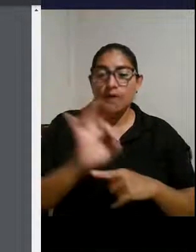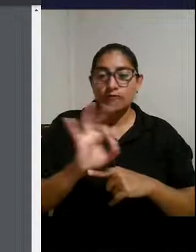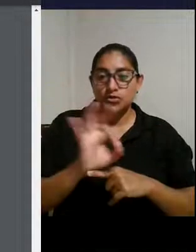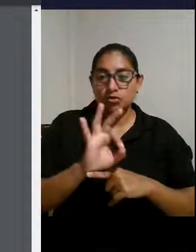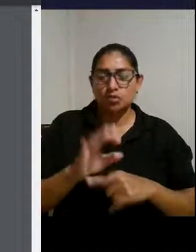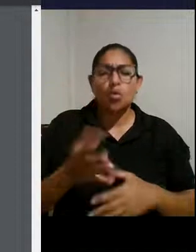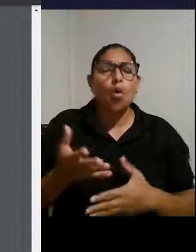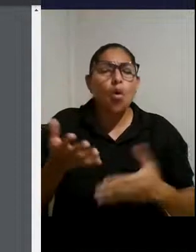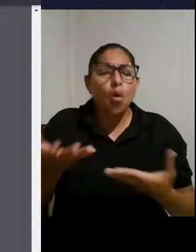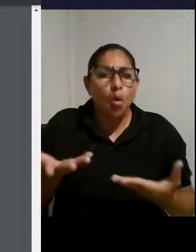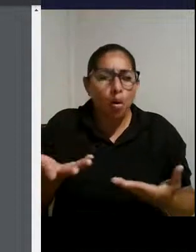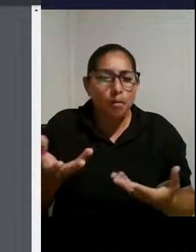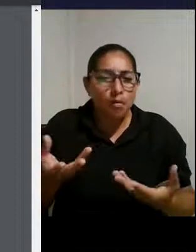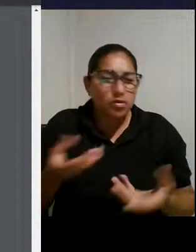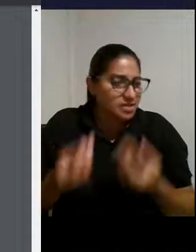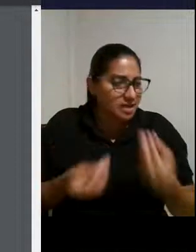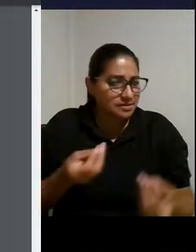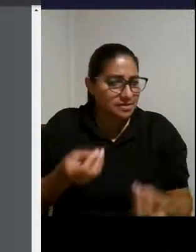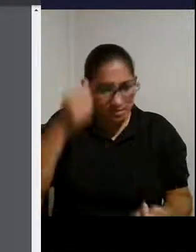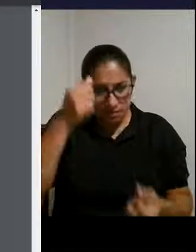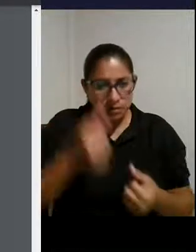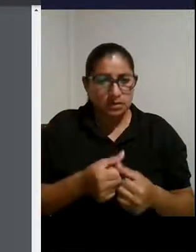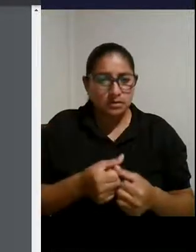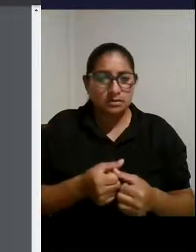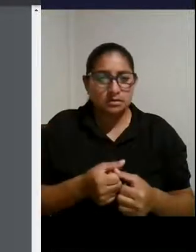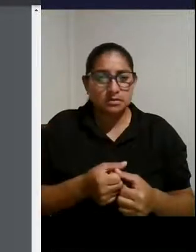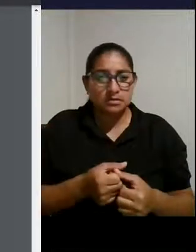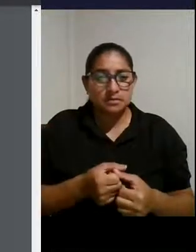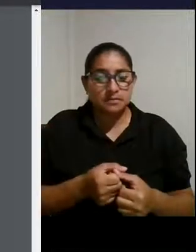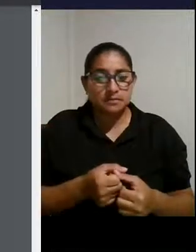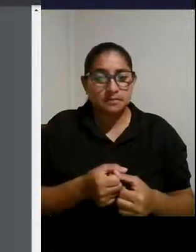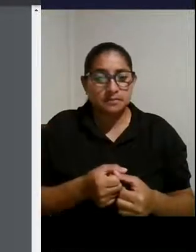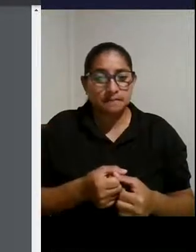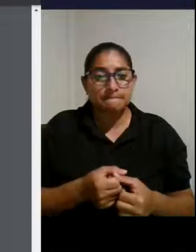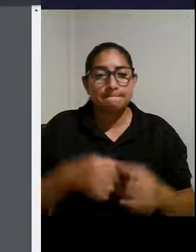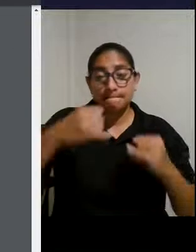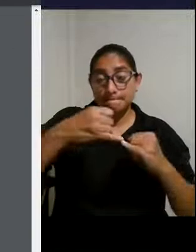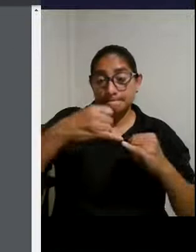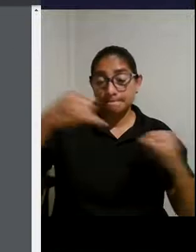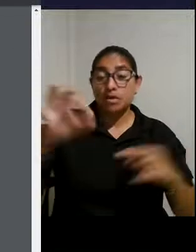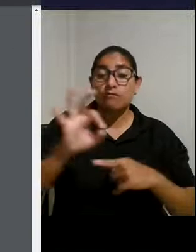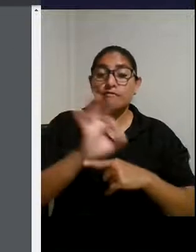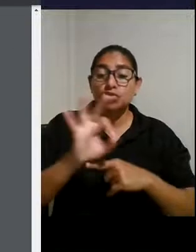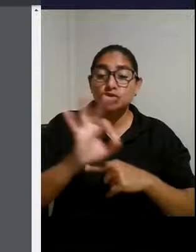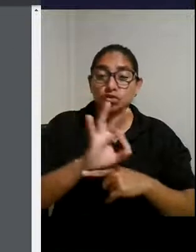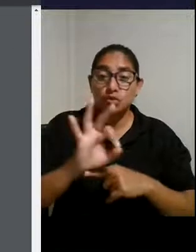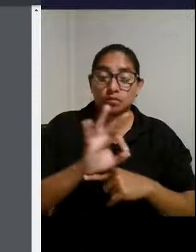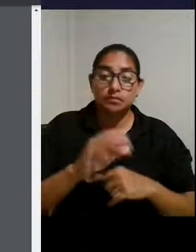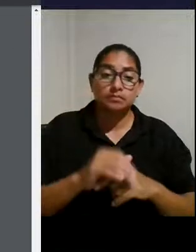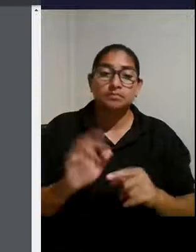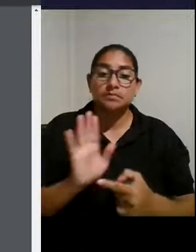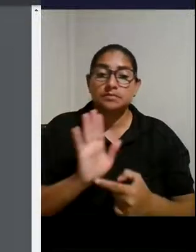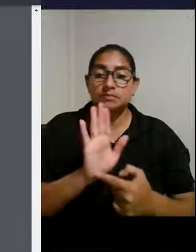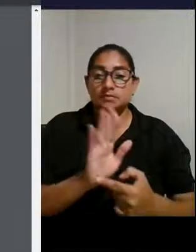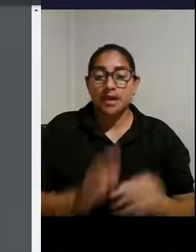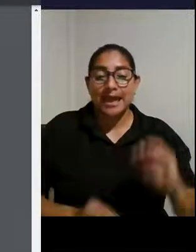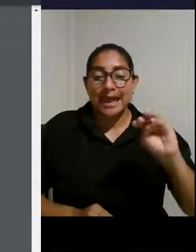calculaba la pendiente de una función? La pendiente se representaba por